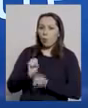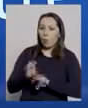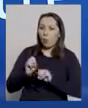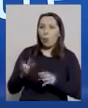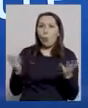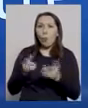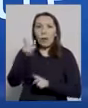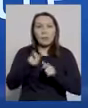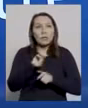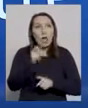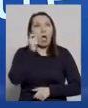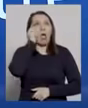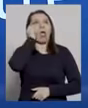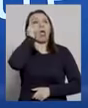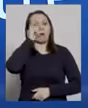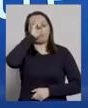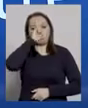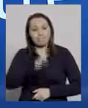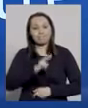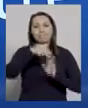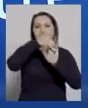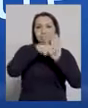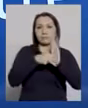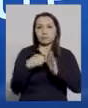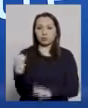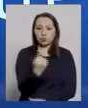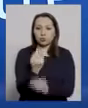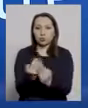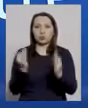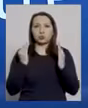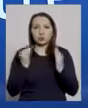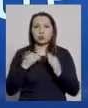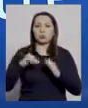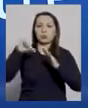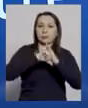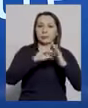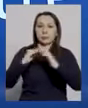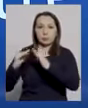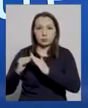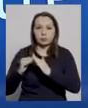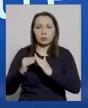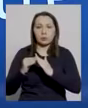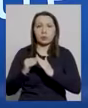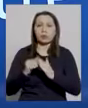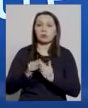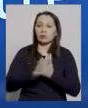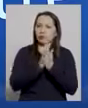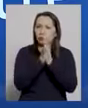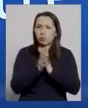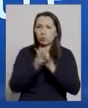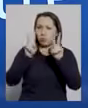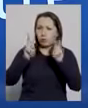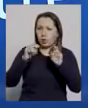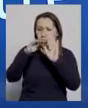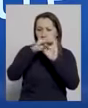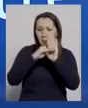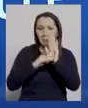educativo para que se respeten las normas de aislamiento, de cuarentena y